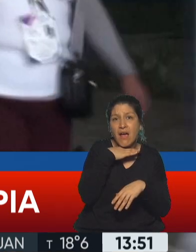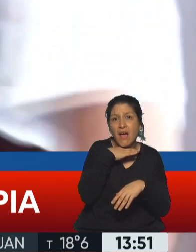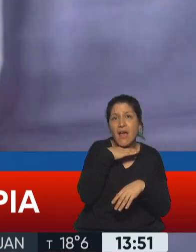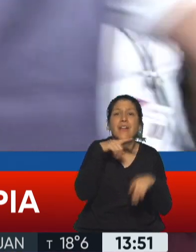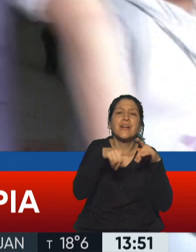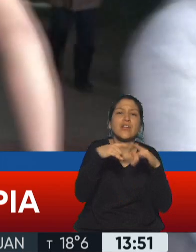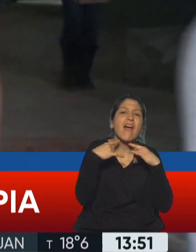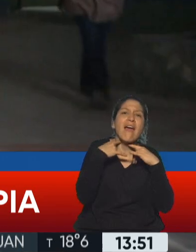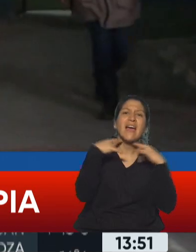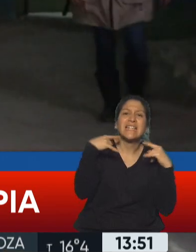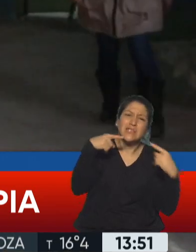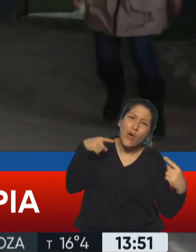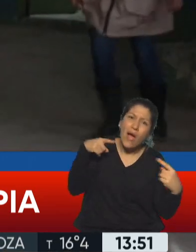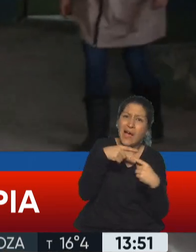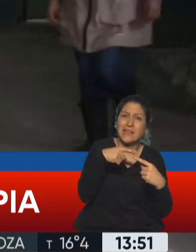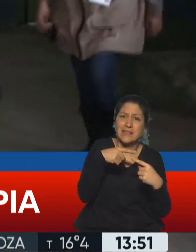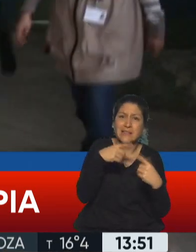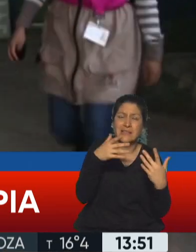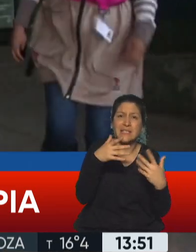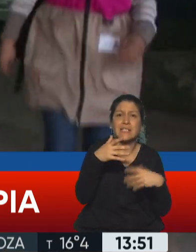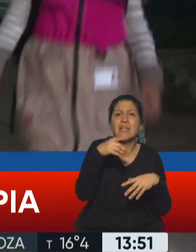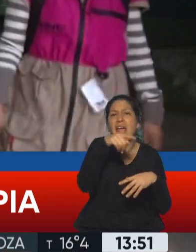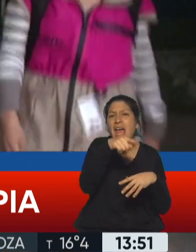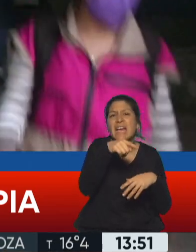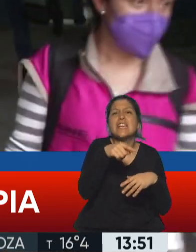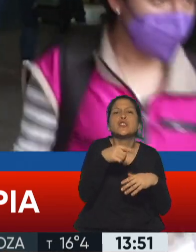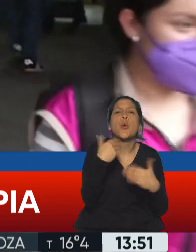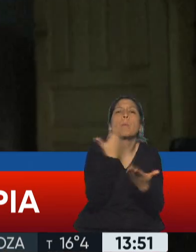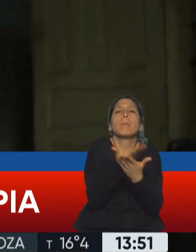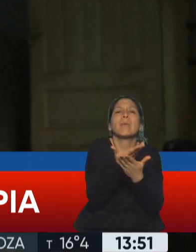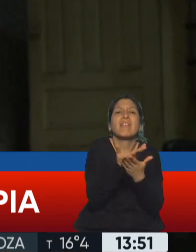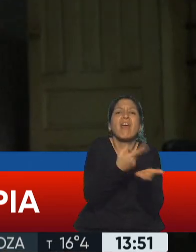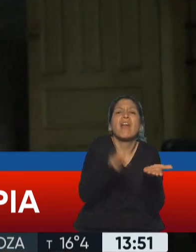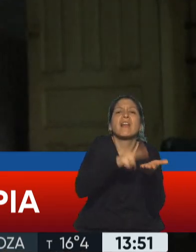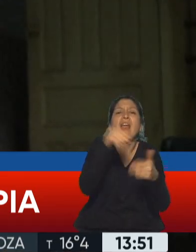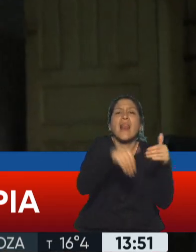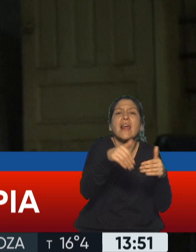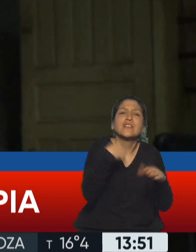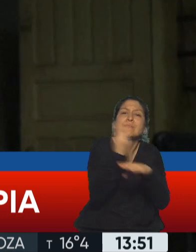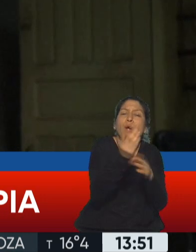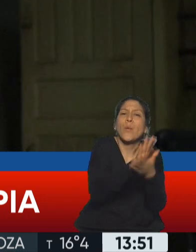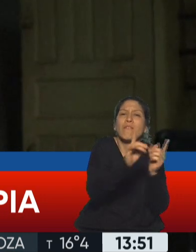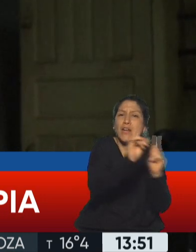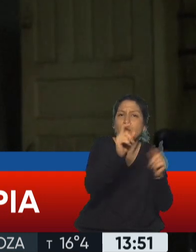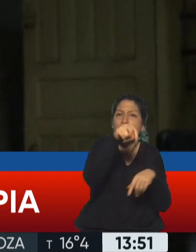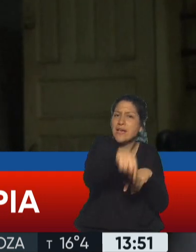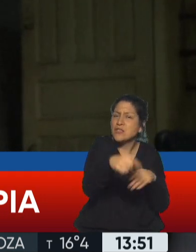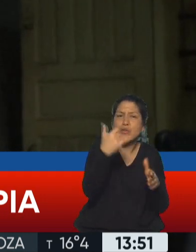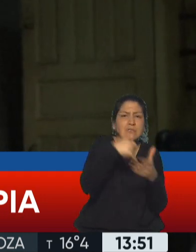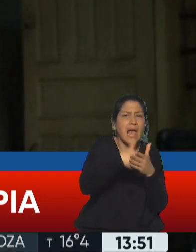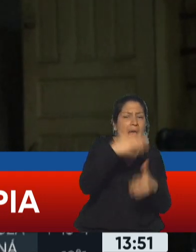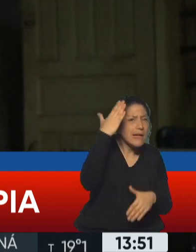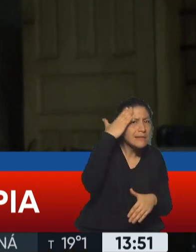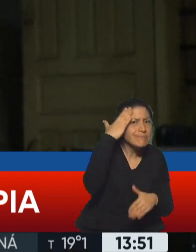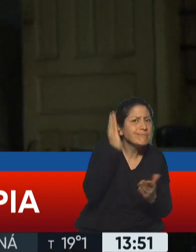grito antiporfiriato, que era sufragio efectivo, no reelección. La no reelección es un activo, digamos, de la cultura política mexicana